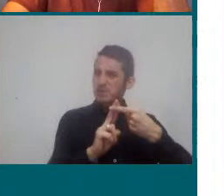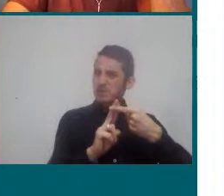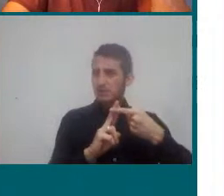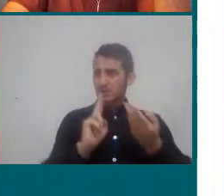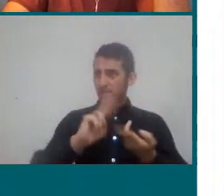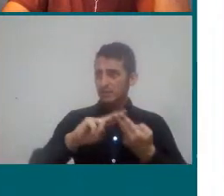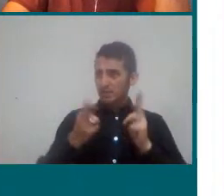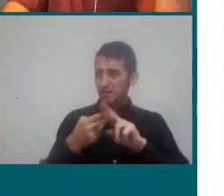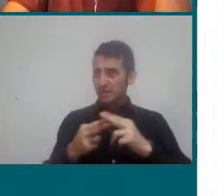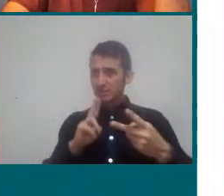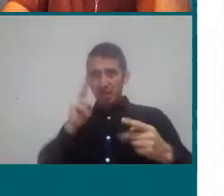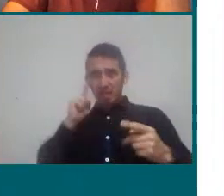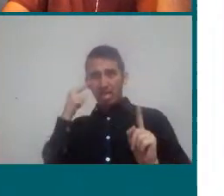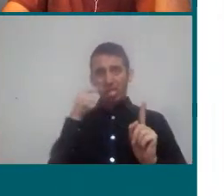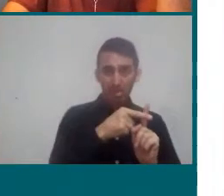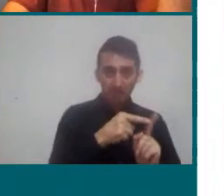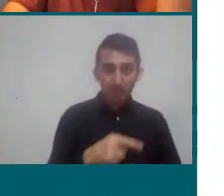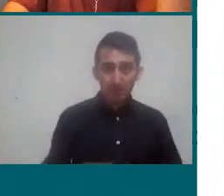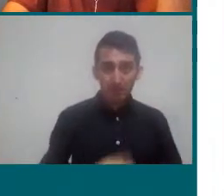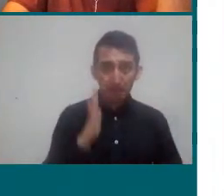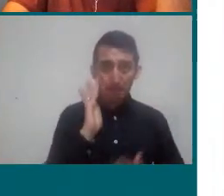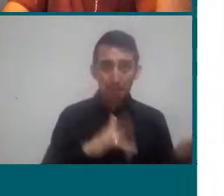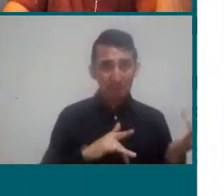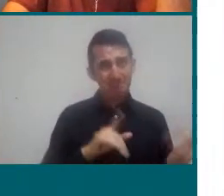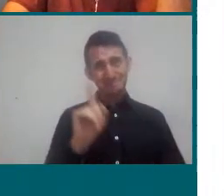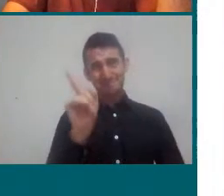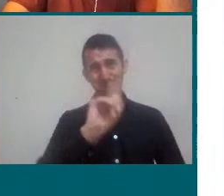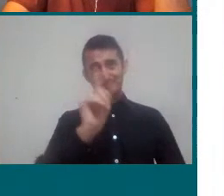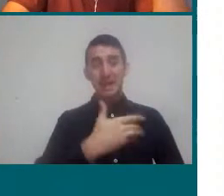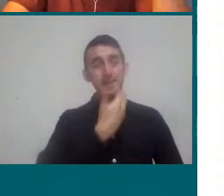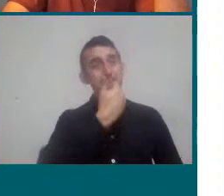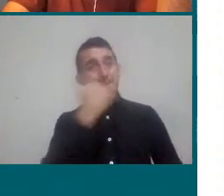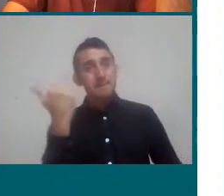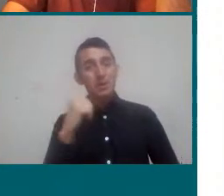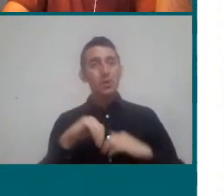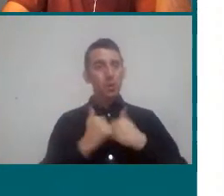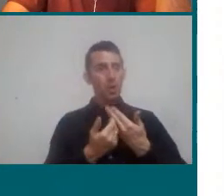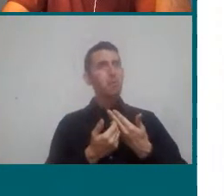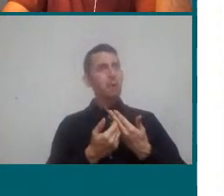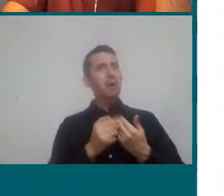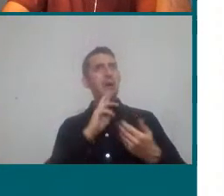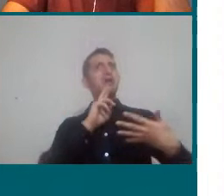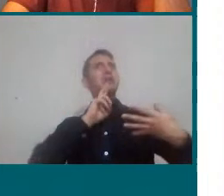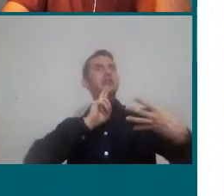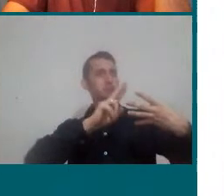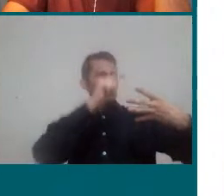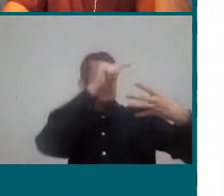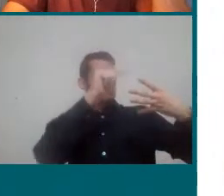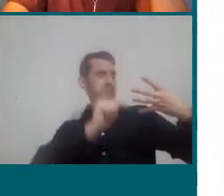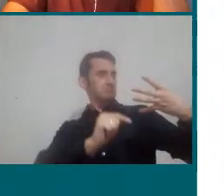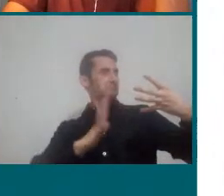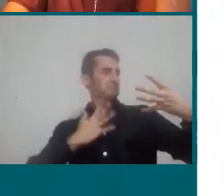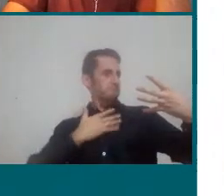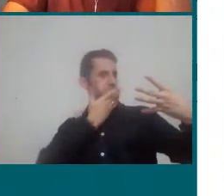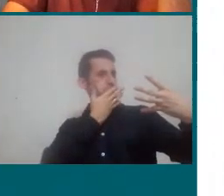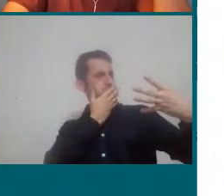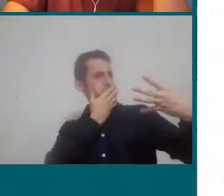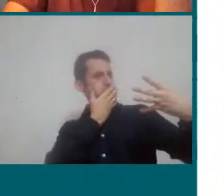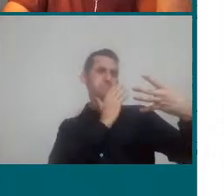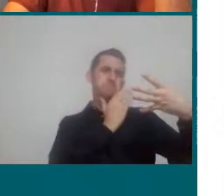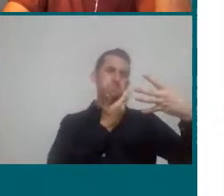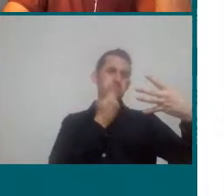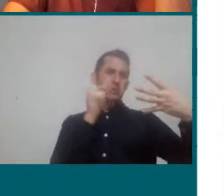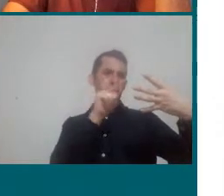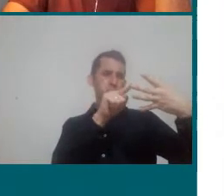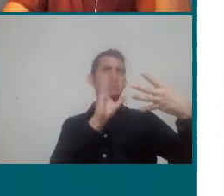evaluaciones unidireccionales? ¿No será más interesante entender que hay más de una posible respuesta, valorar cuáles son las mejores para